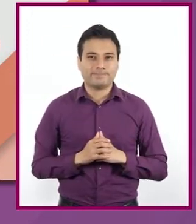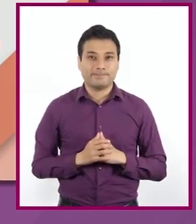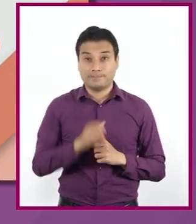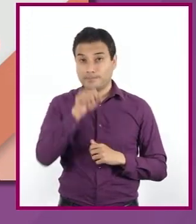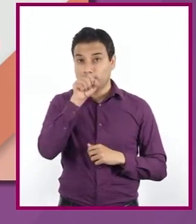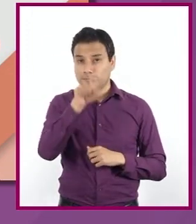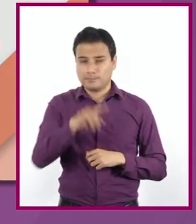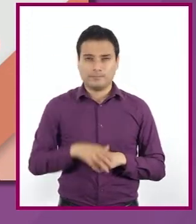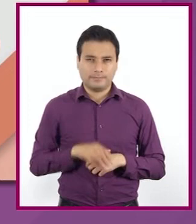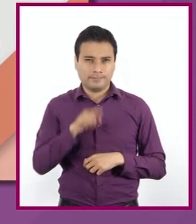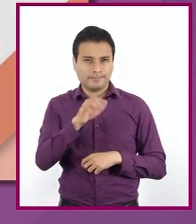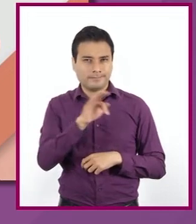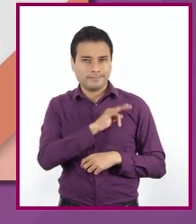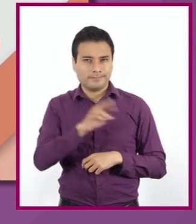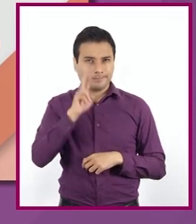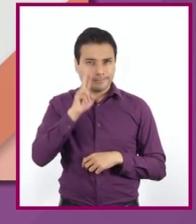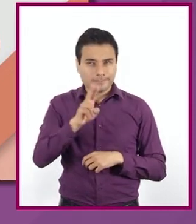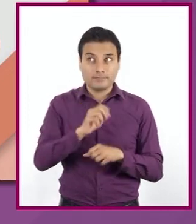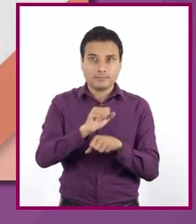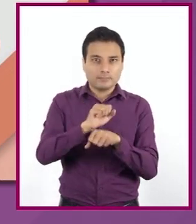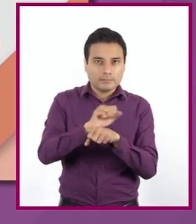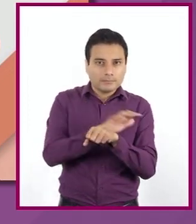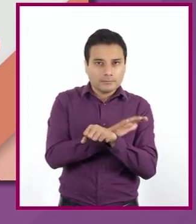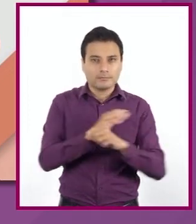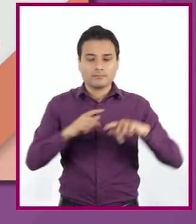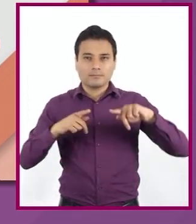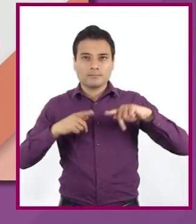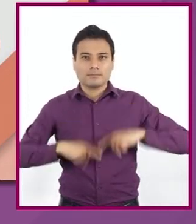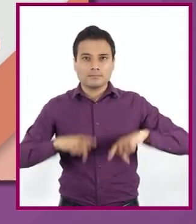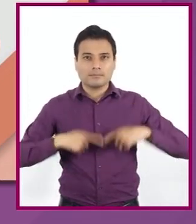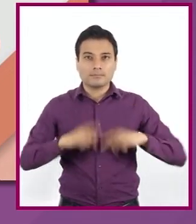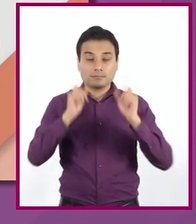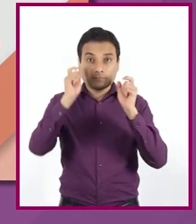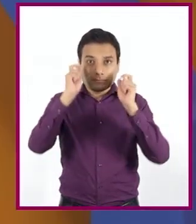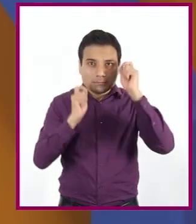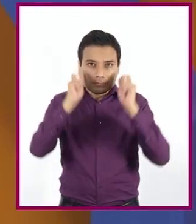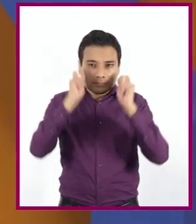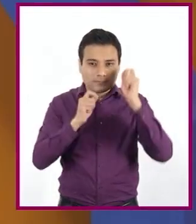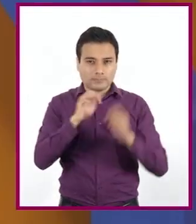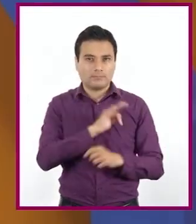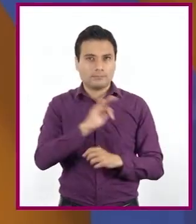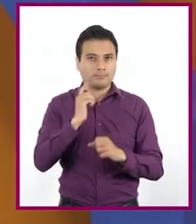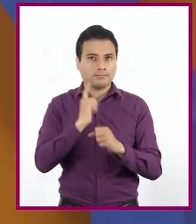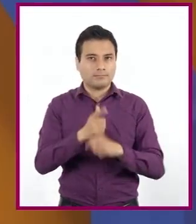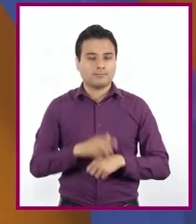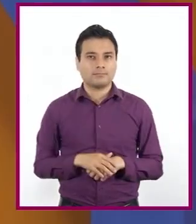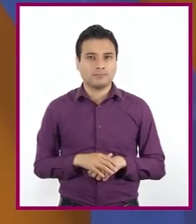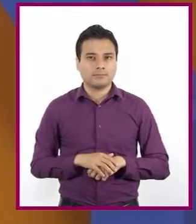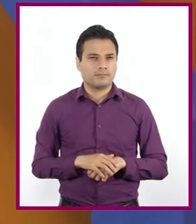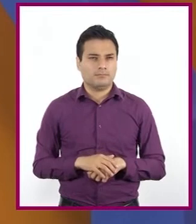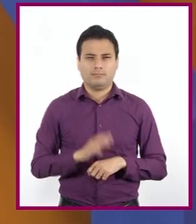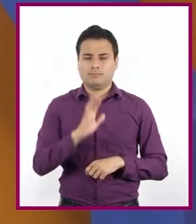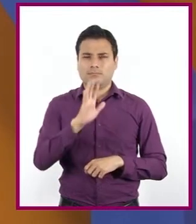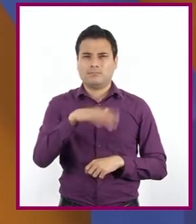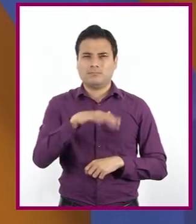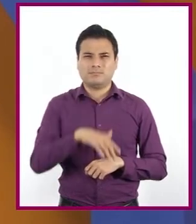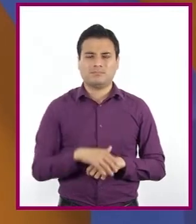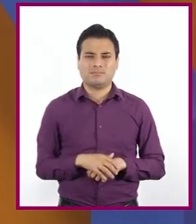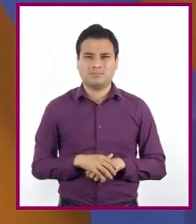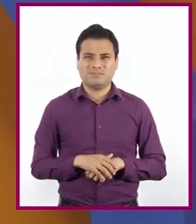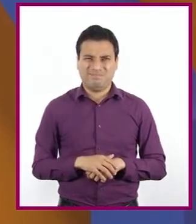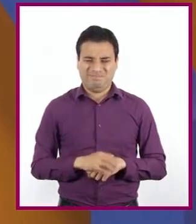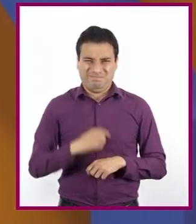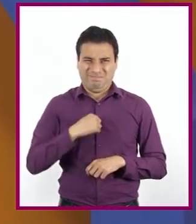Incluso podemos distinguir algunas emociones en los personajes que aquí aparecen. Pero, profesor, creo que sería muy